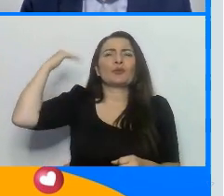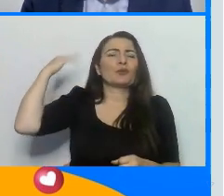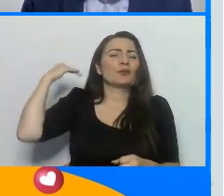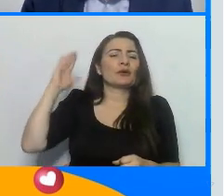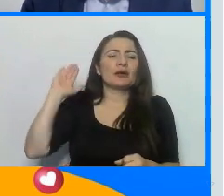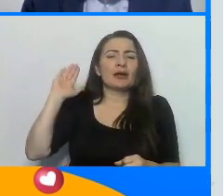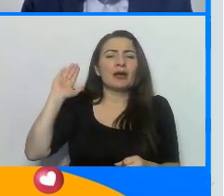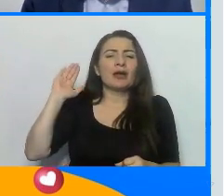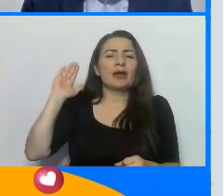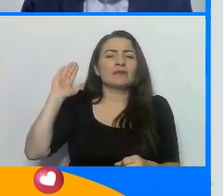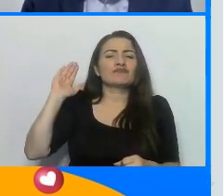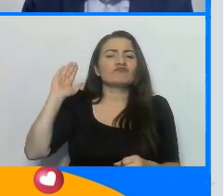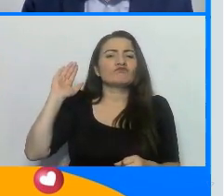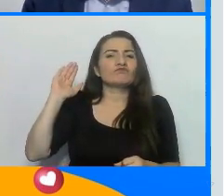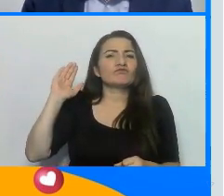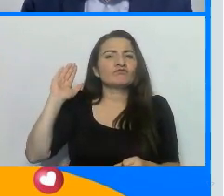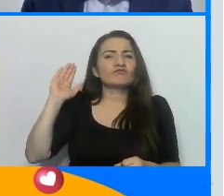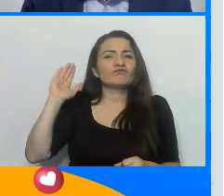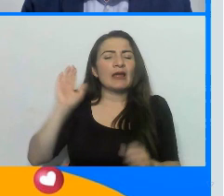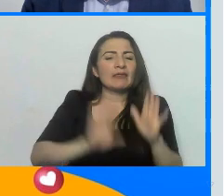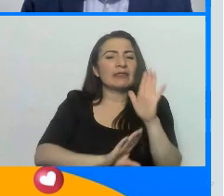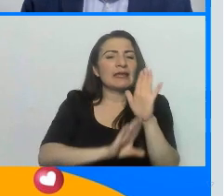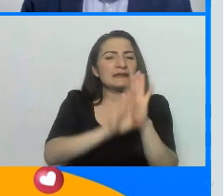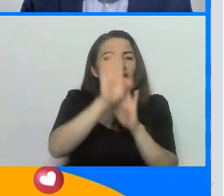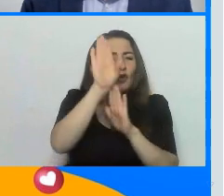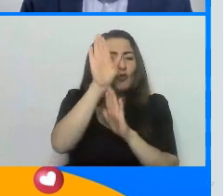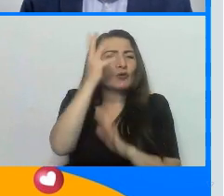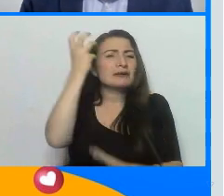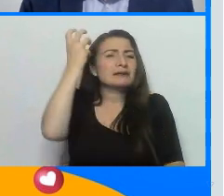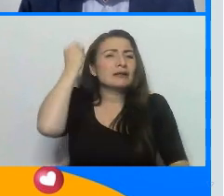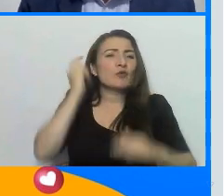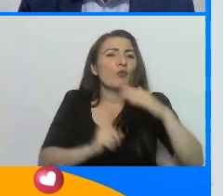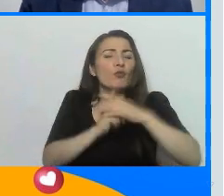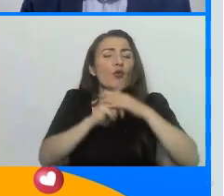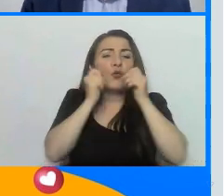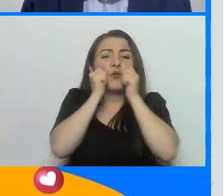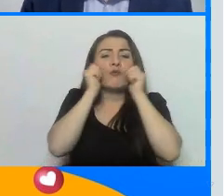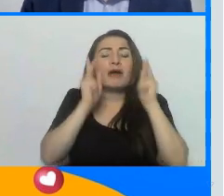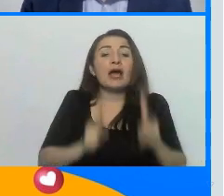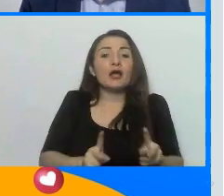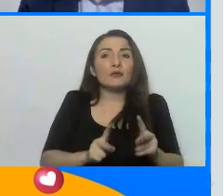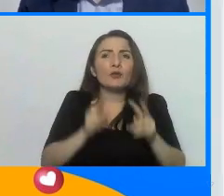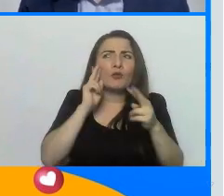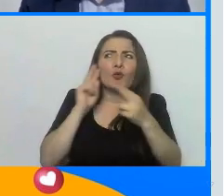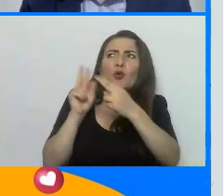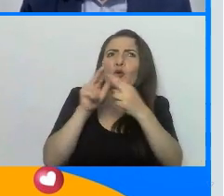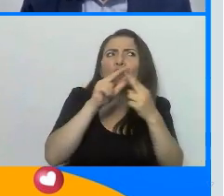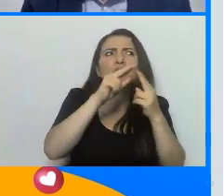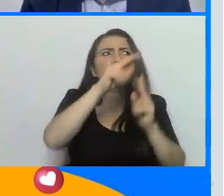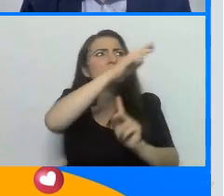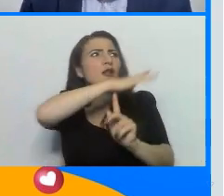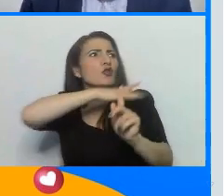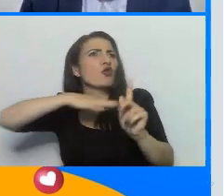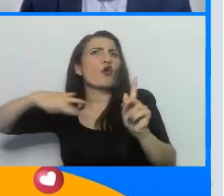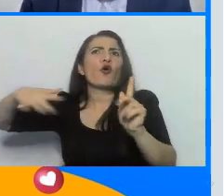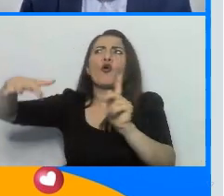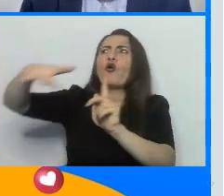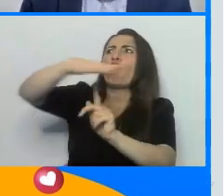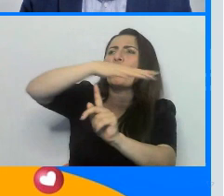desde los albores del desarrollo de la humanidad, un interés fundamental por conocer el entorno, por conocer nuestro medio ambiente, ¿sí?